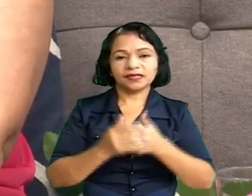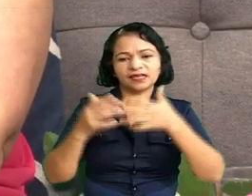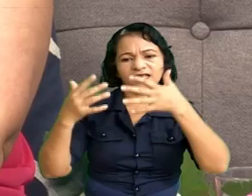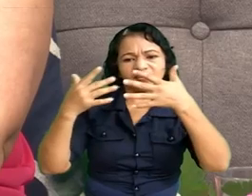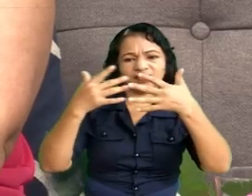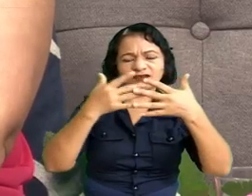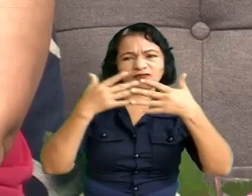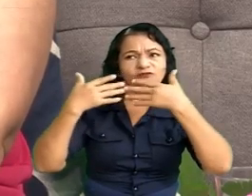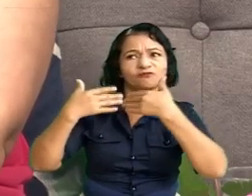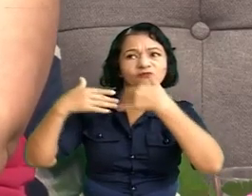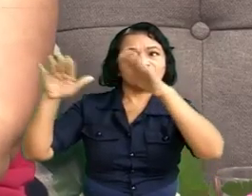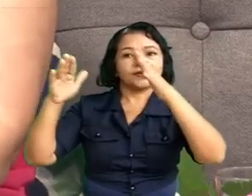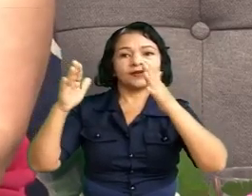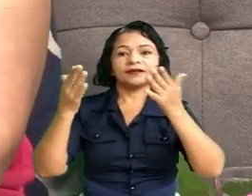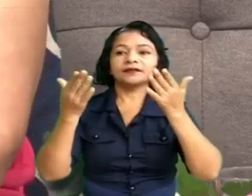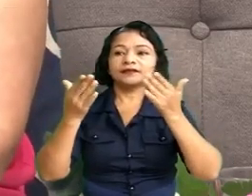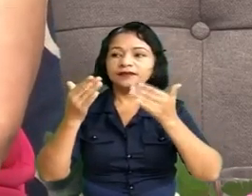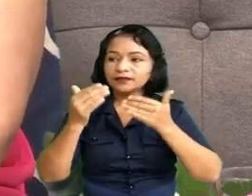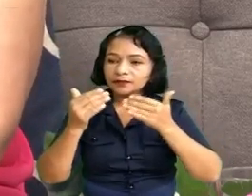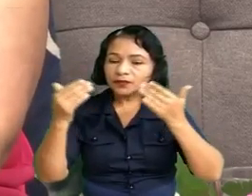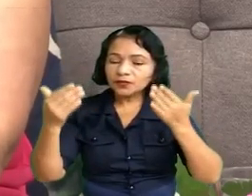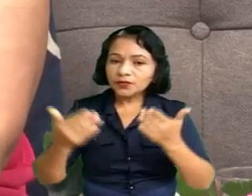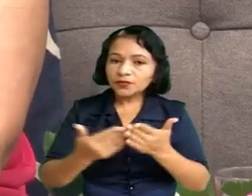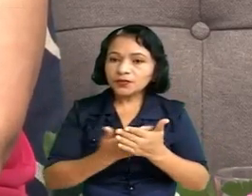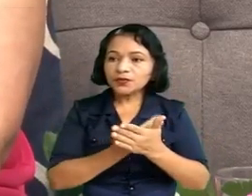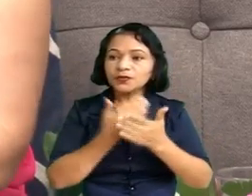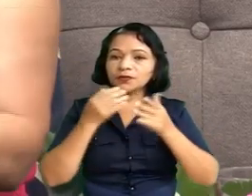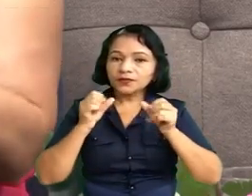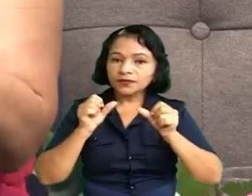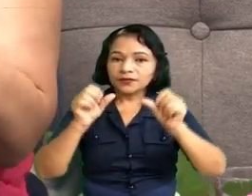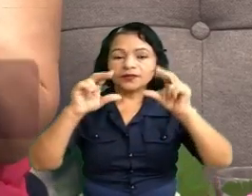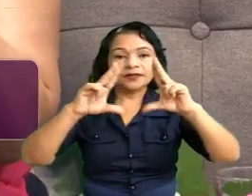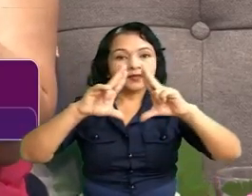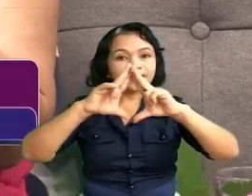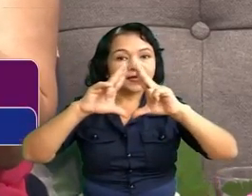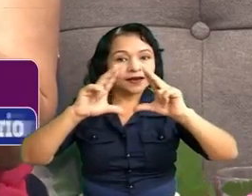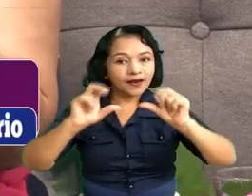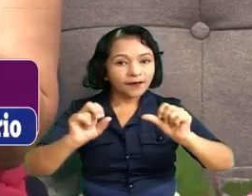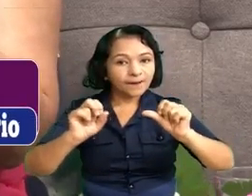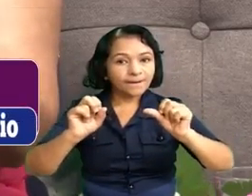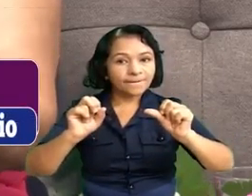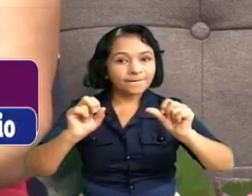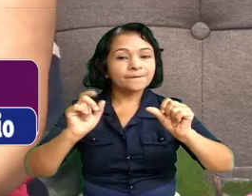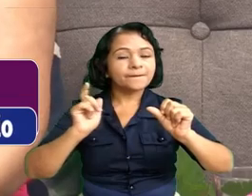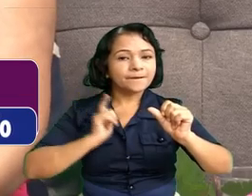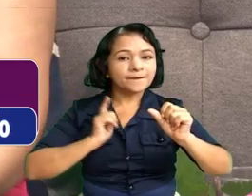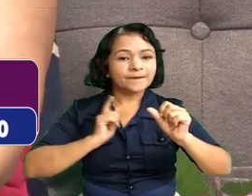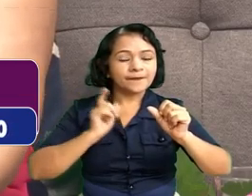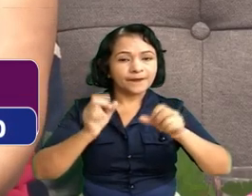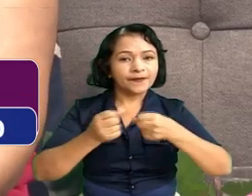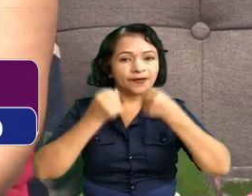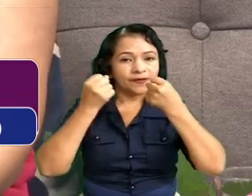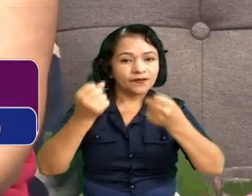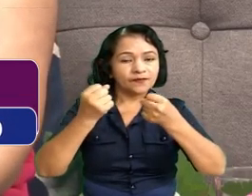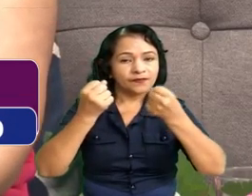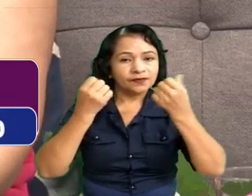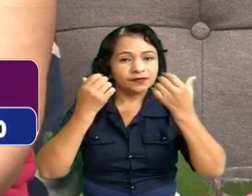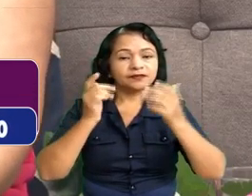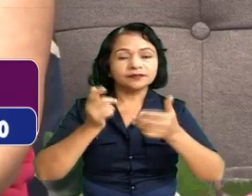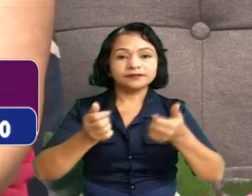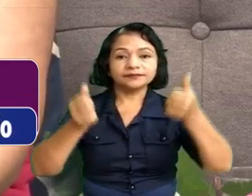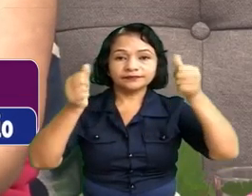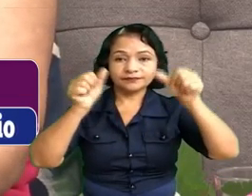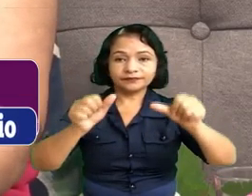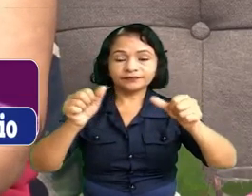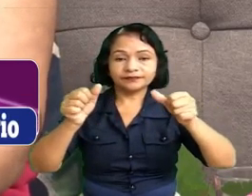invasor, había una etapa nueva, una etapa donde ya Nicaragua tenía dos pilares que había establecido